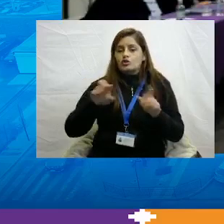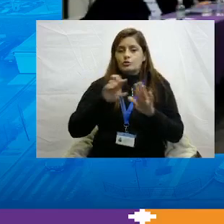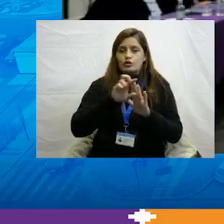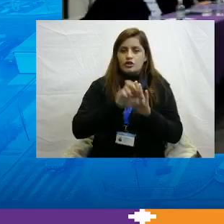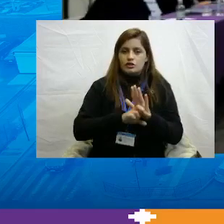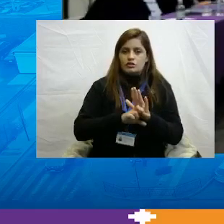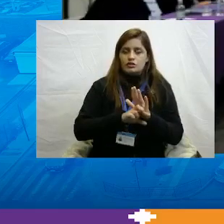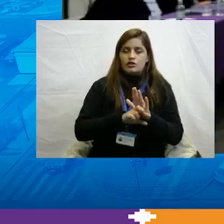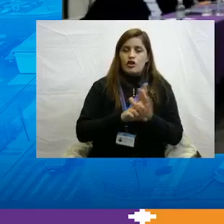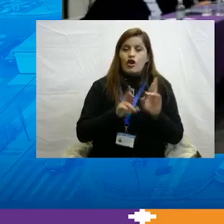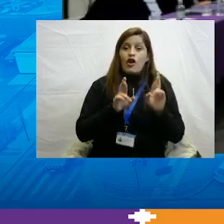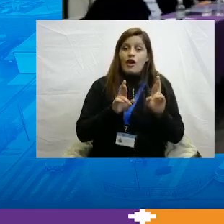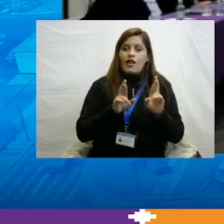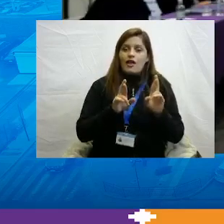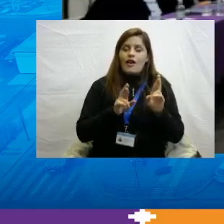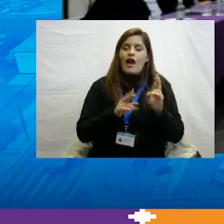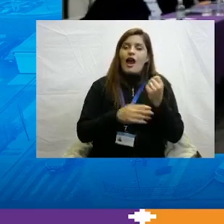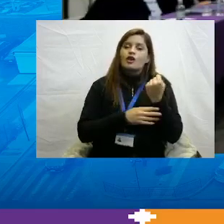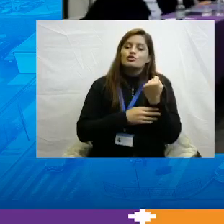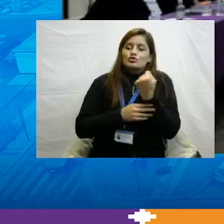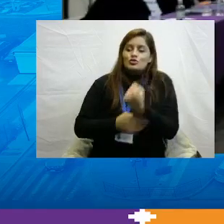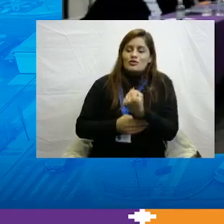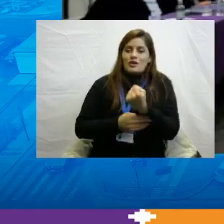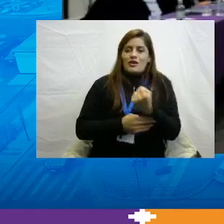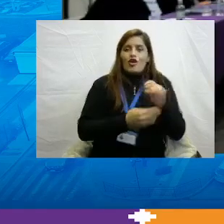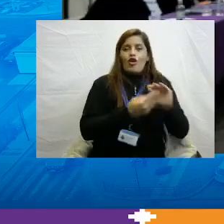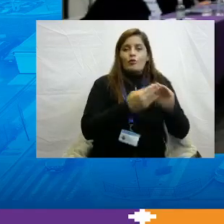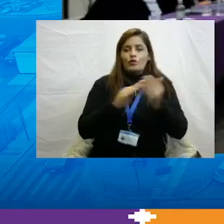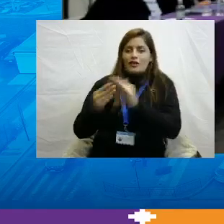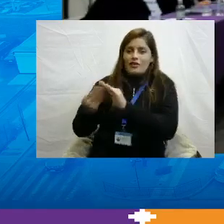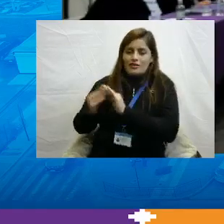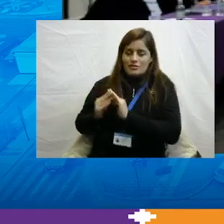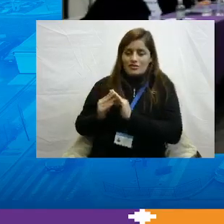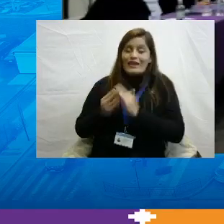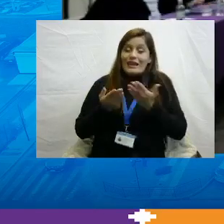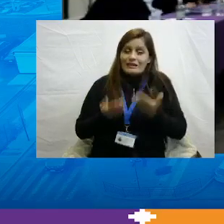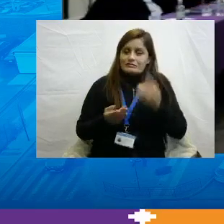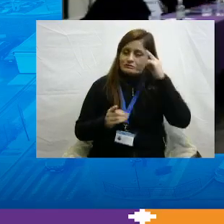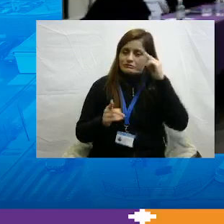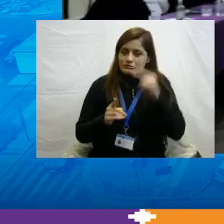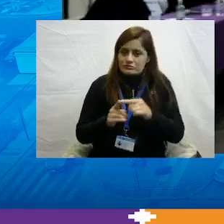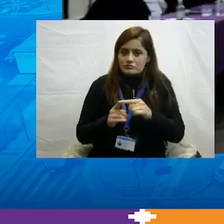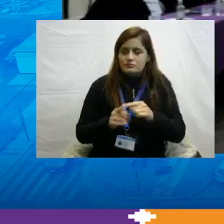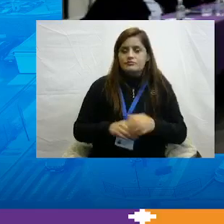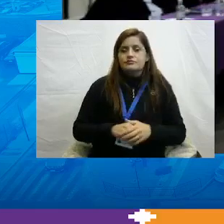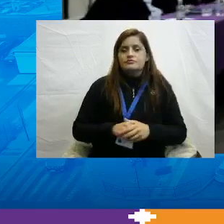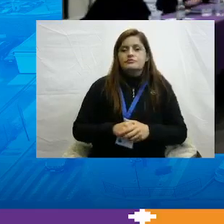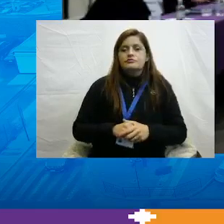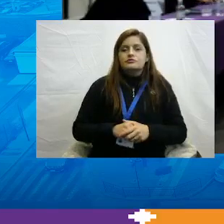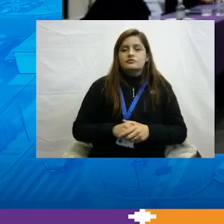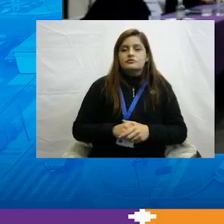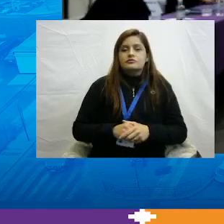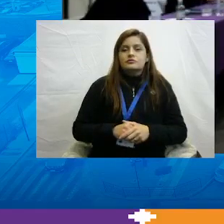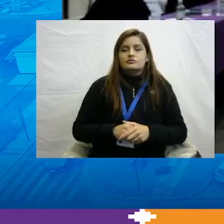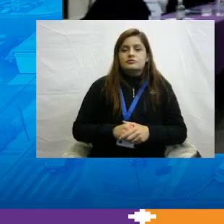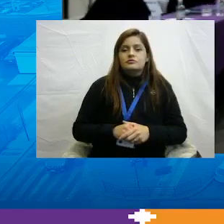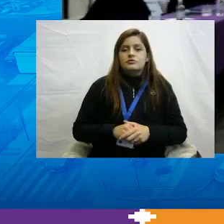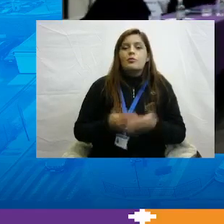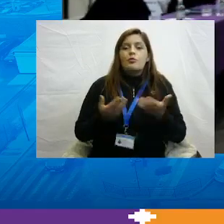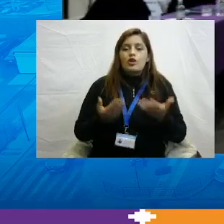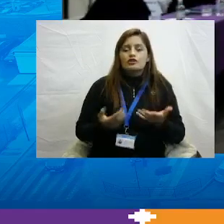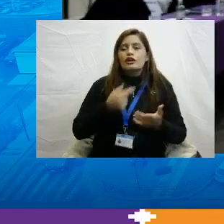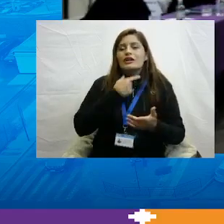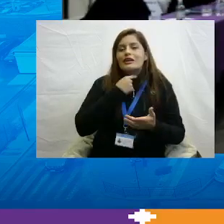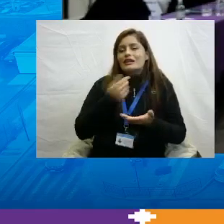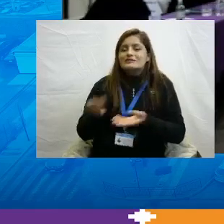que vayan también a beneficio de la comunidad. Así que ese es principalmente también el motivo por el cual se quiere revocar